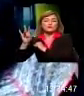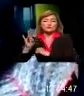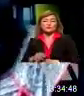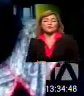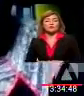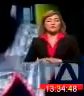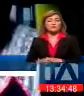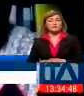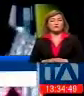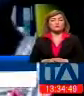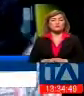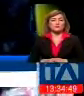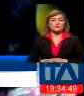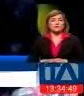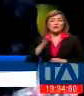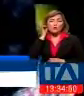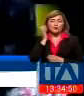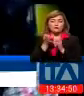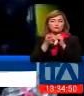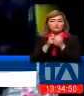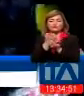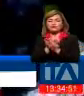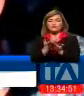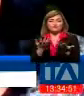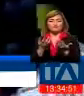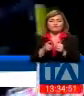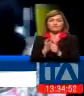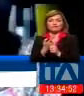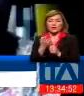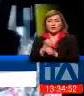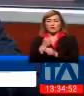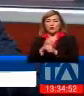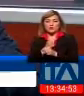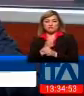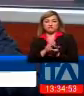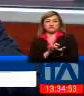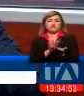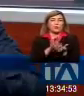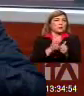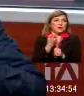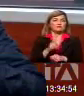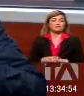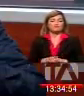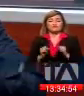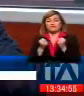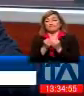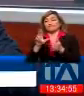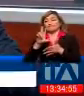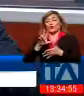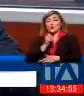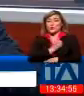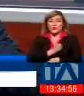generalmente en medio de las crisis económicas son como las primeras en salir del mercado laboral. Lamentablemente las sociedades